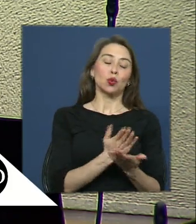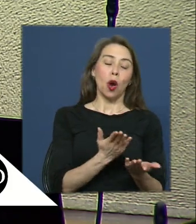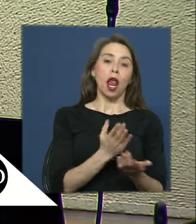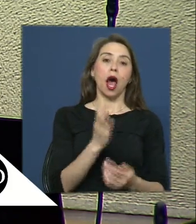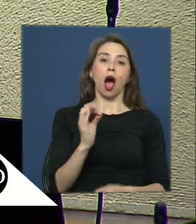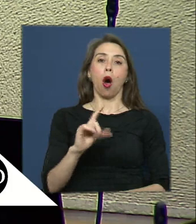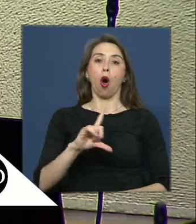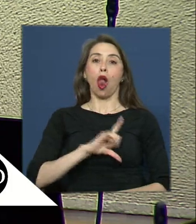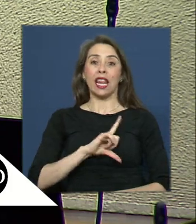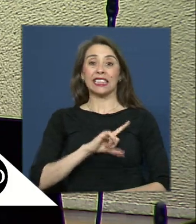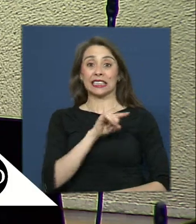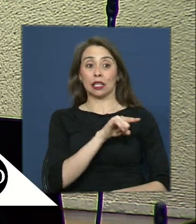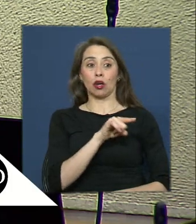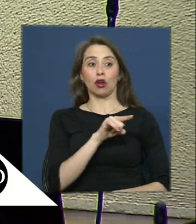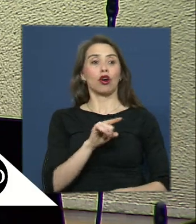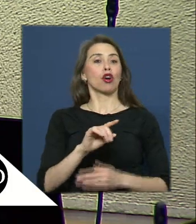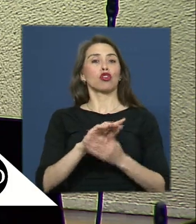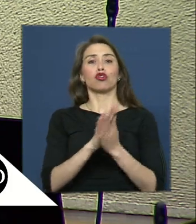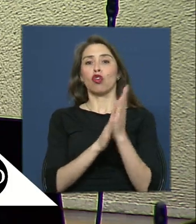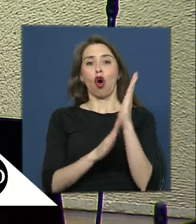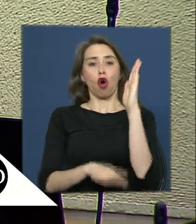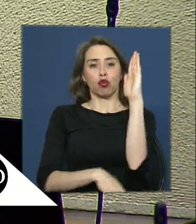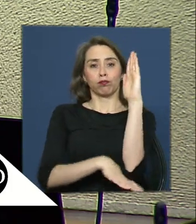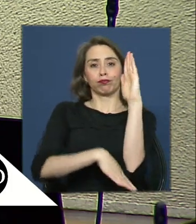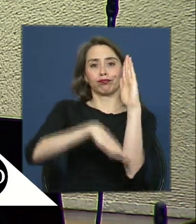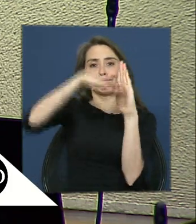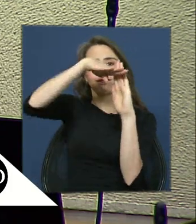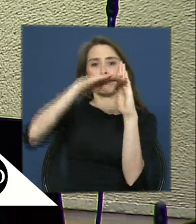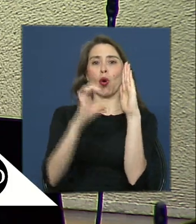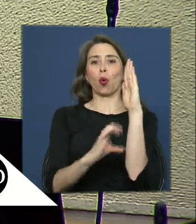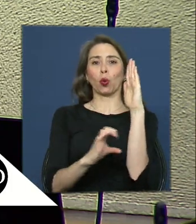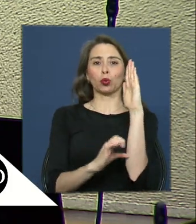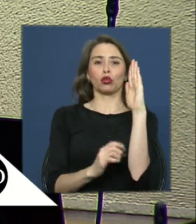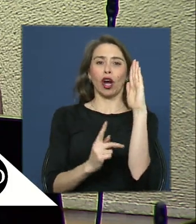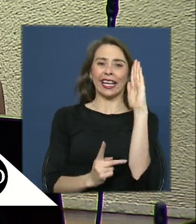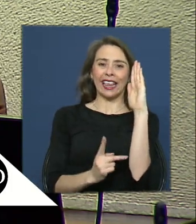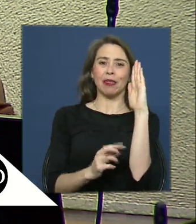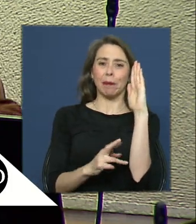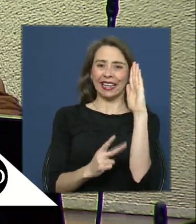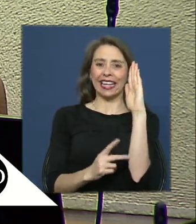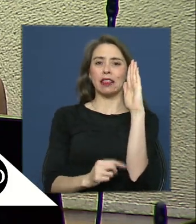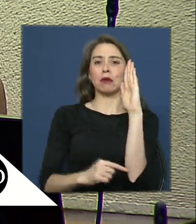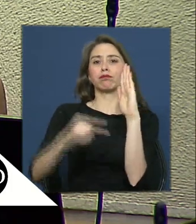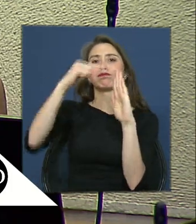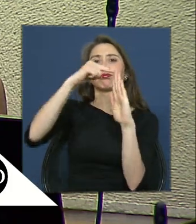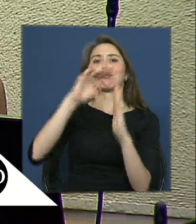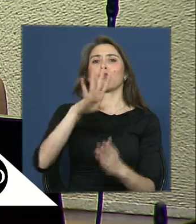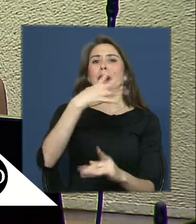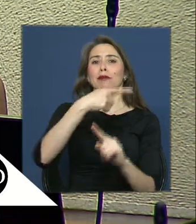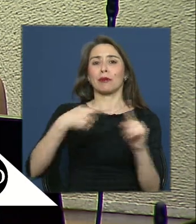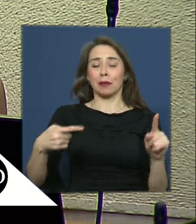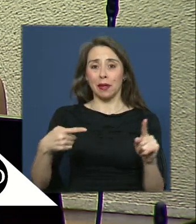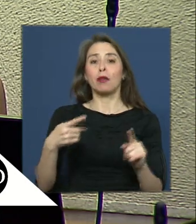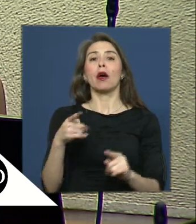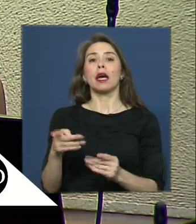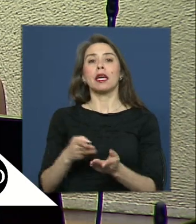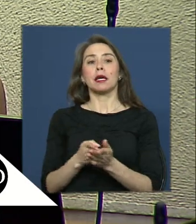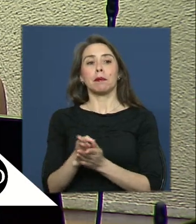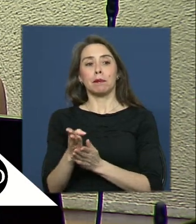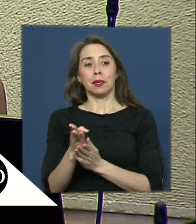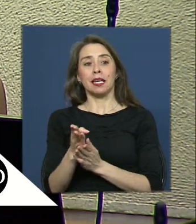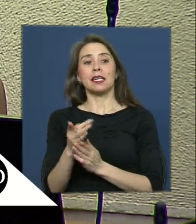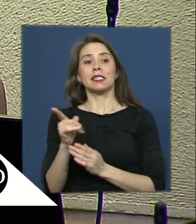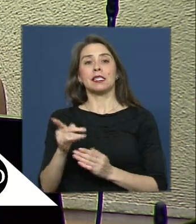tiene todos los cursos, obviamente el proceso se inicia también en los niveles de